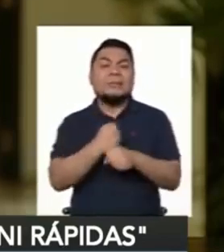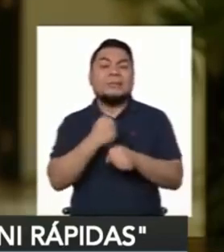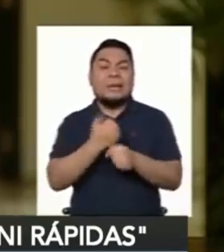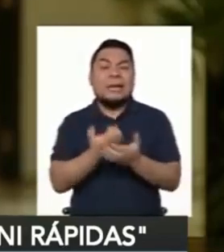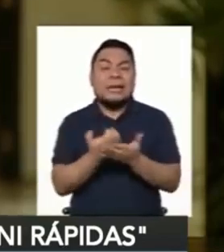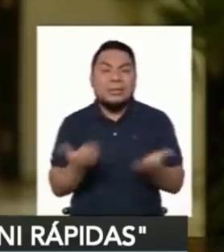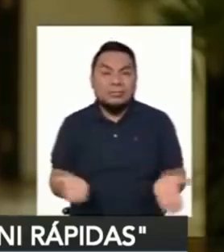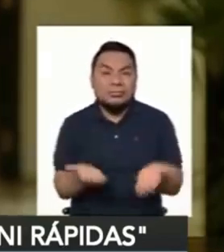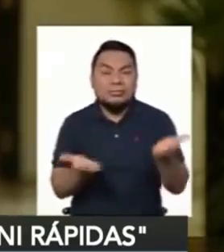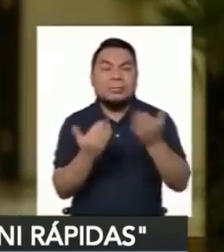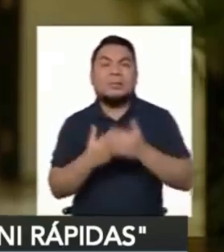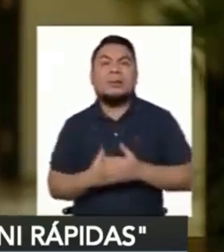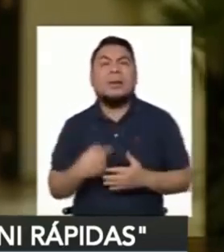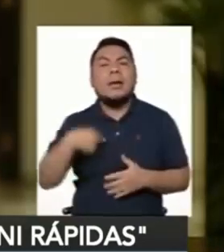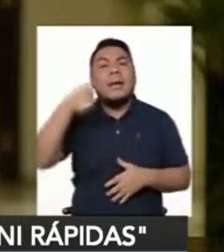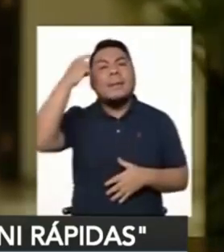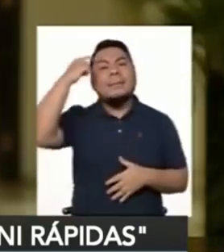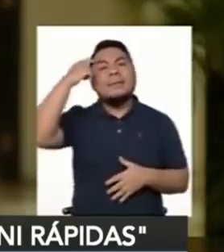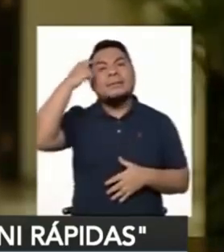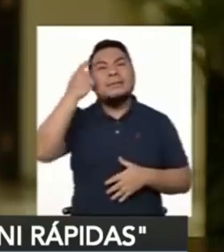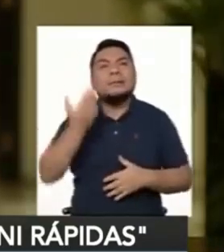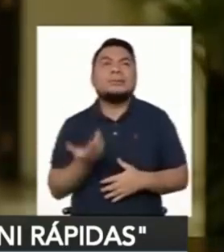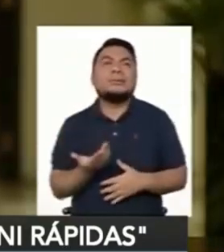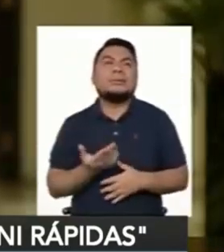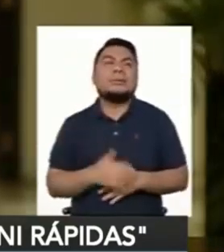económicas pensando